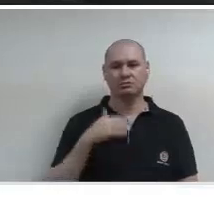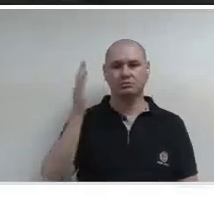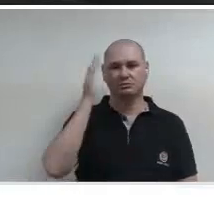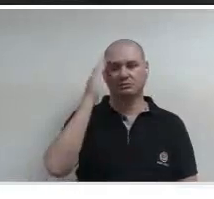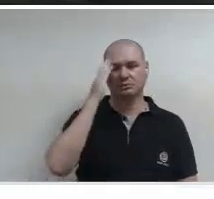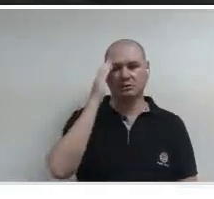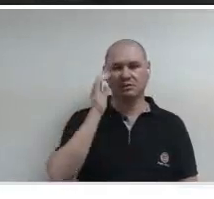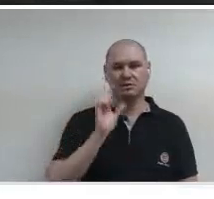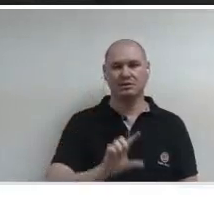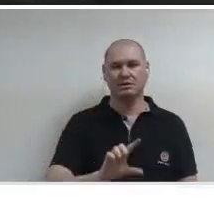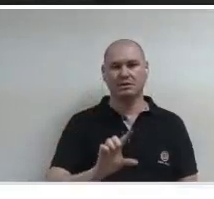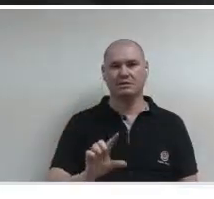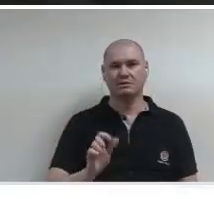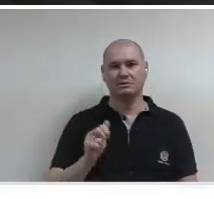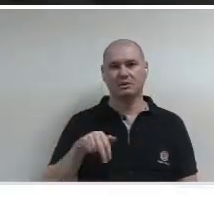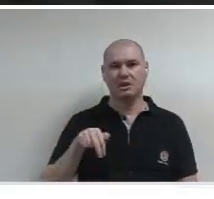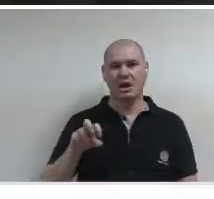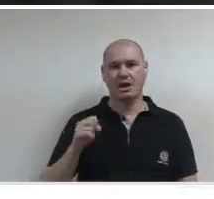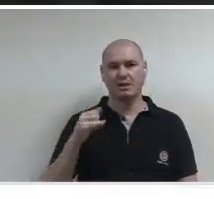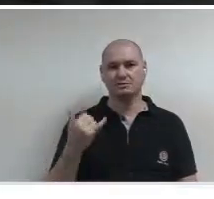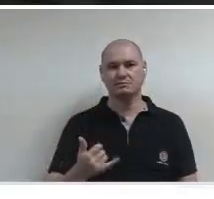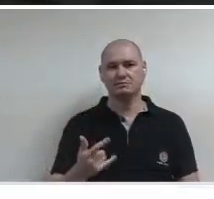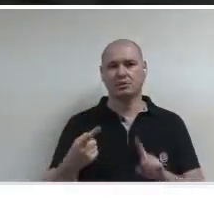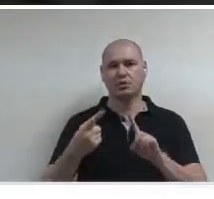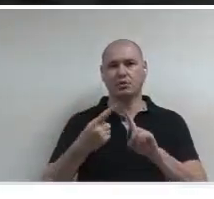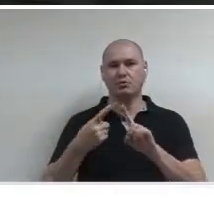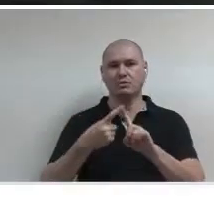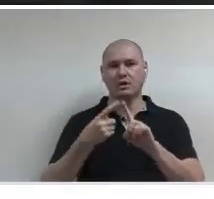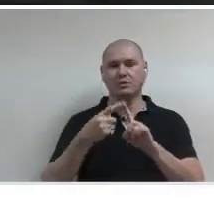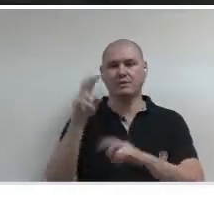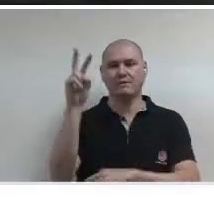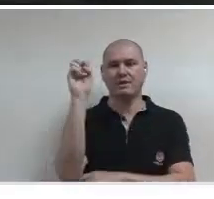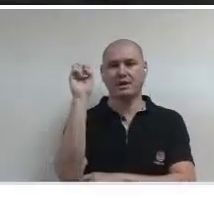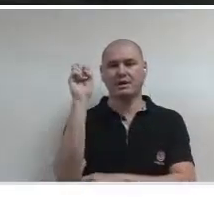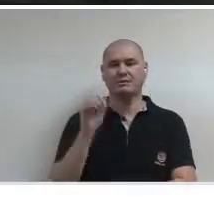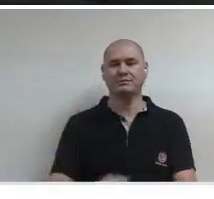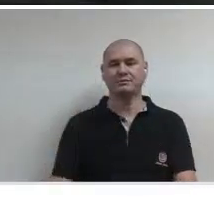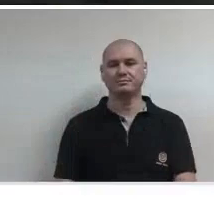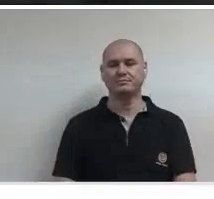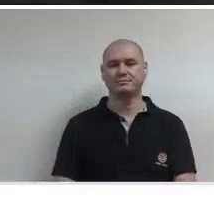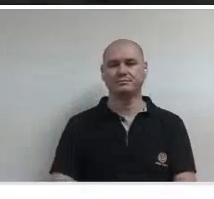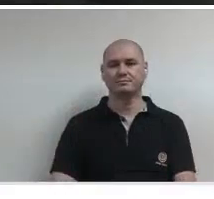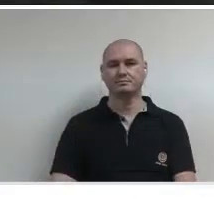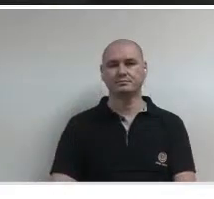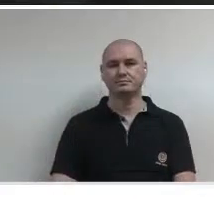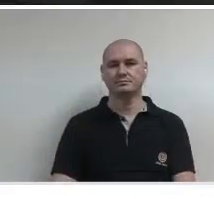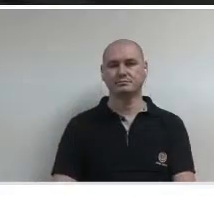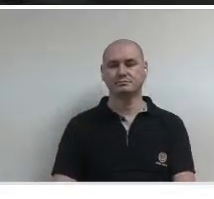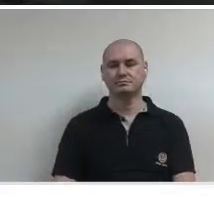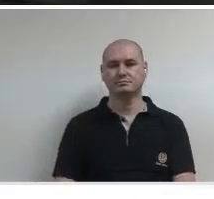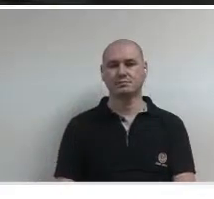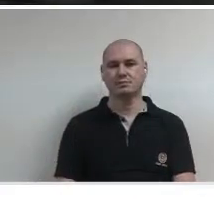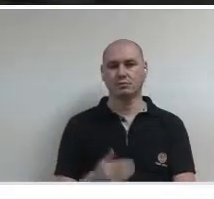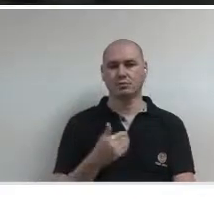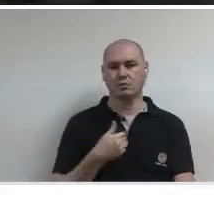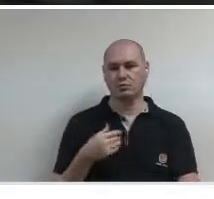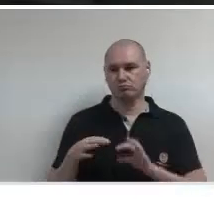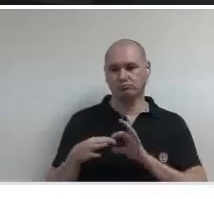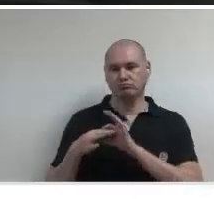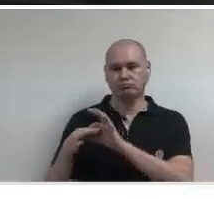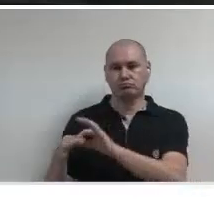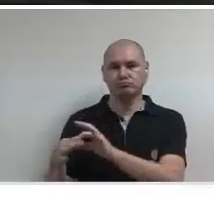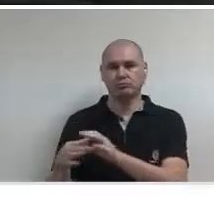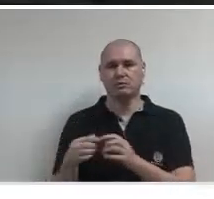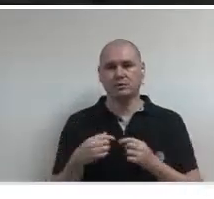ya había una institución siendo que hay doctora Carolina ya ves pues ahí que está ahí nada Ministerio Público o acuera ni de pues ya